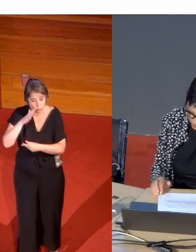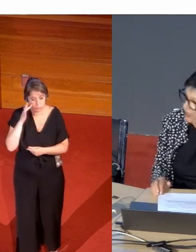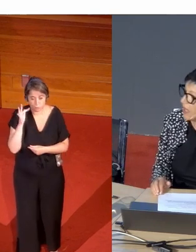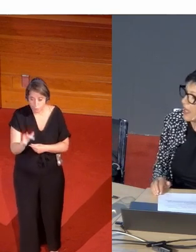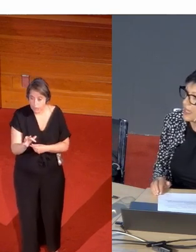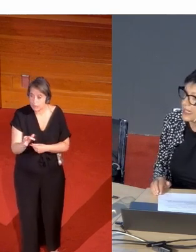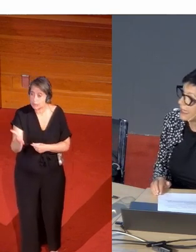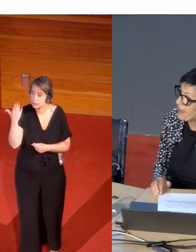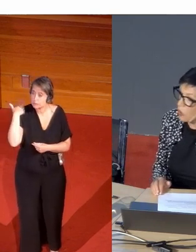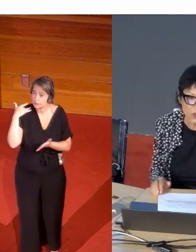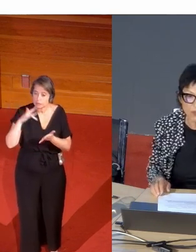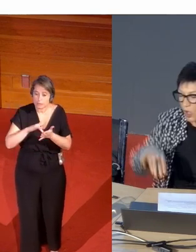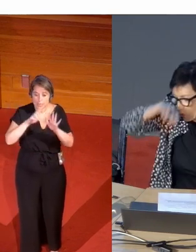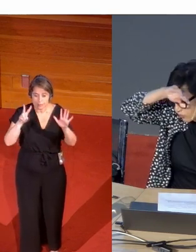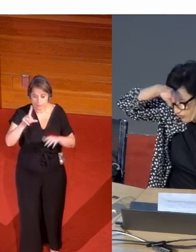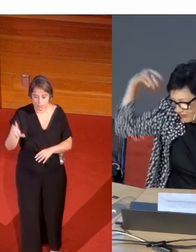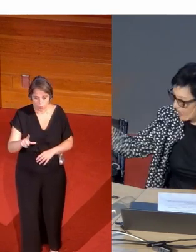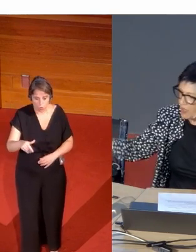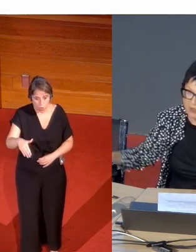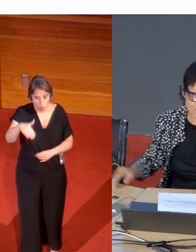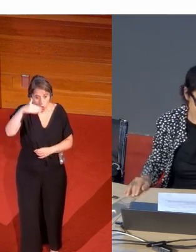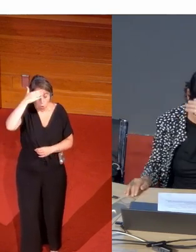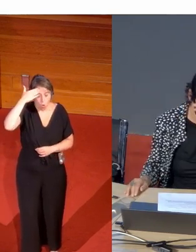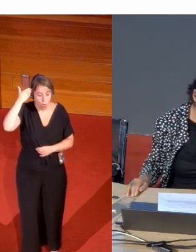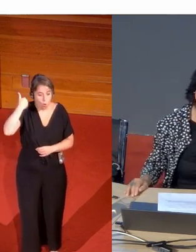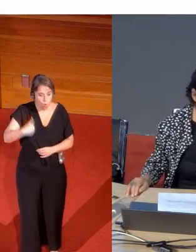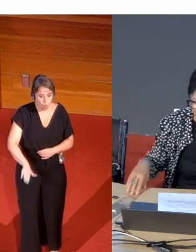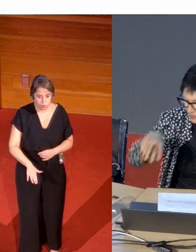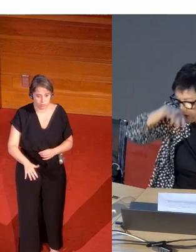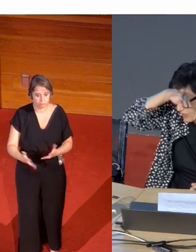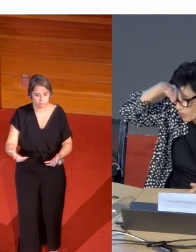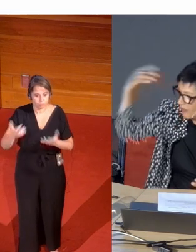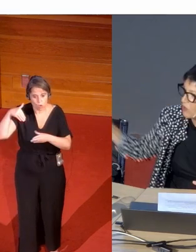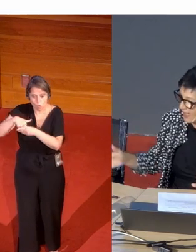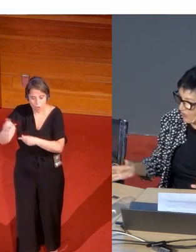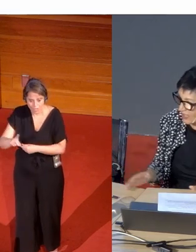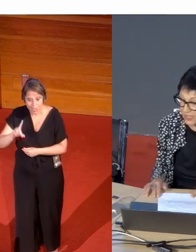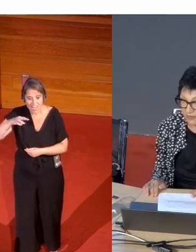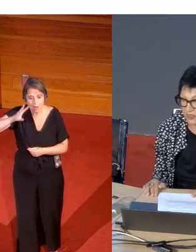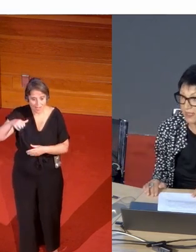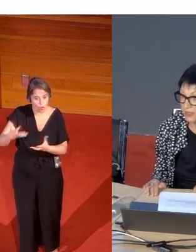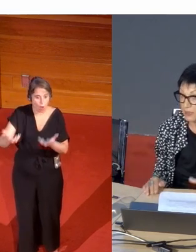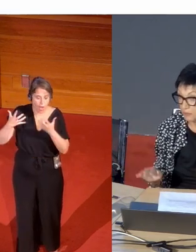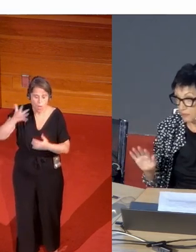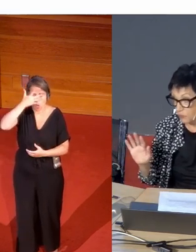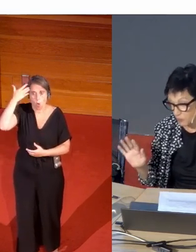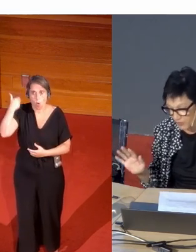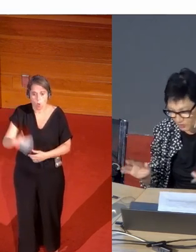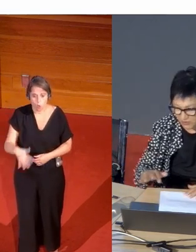Francia que fueron el 7 de julio fue Uf menos mal no han ganado las elecciones menos mal leupen no ha ganado las